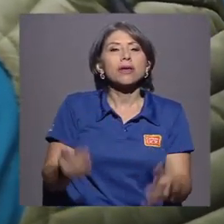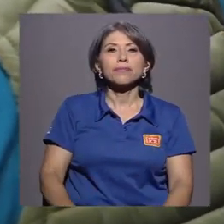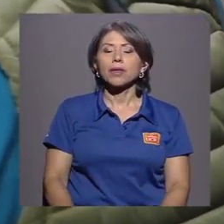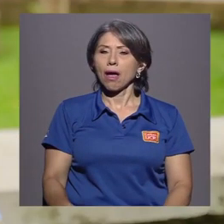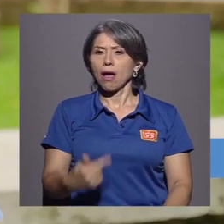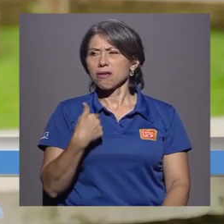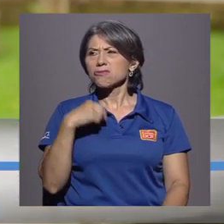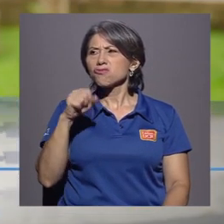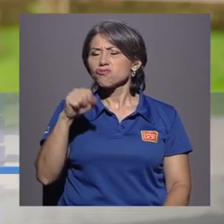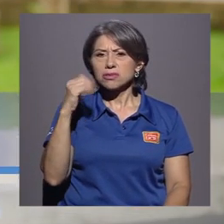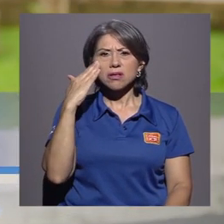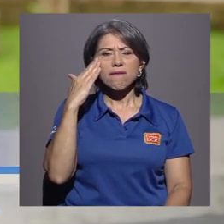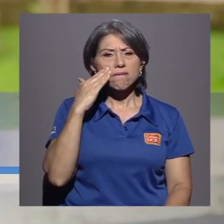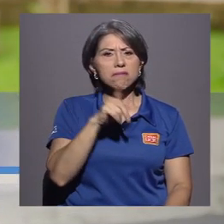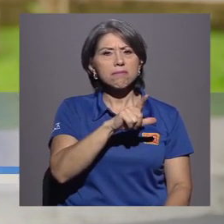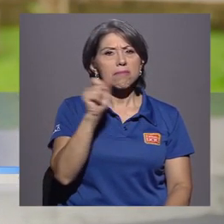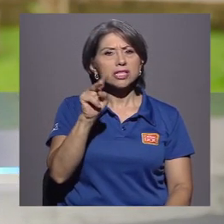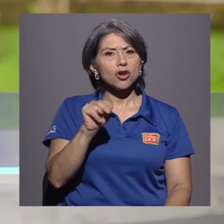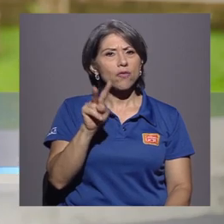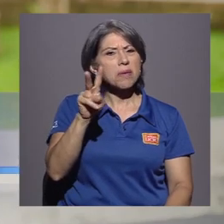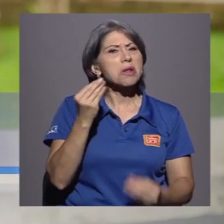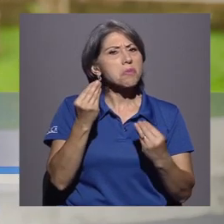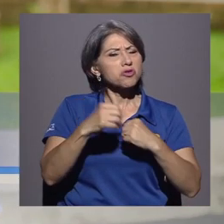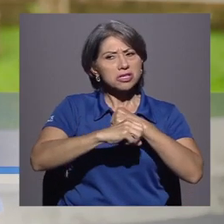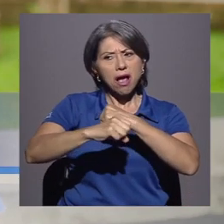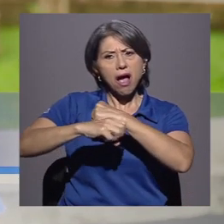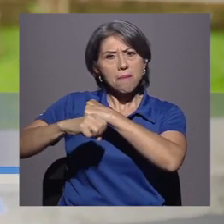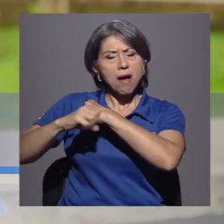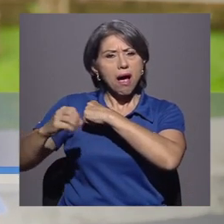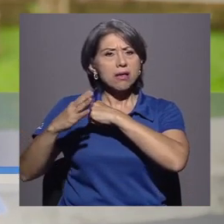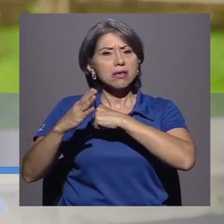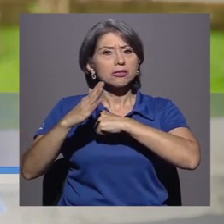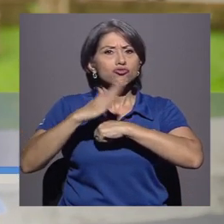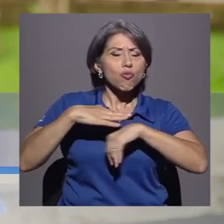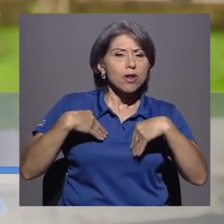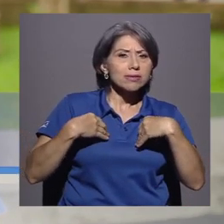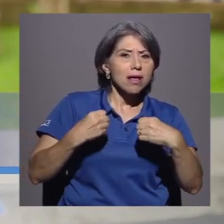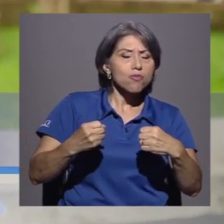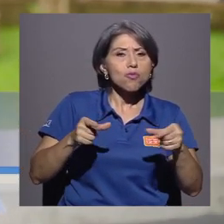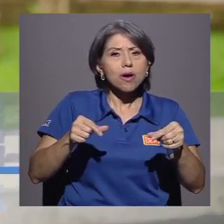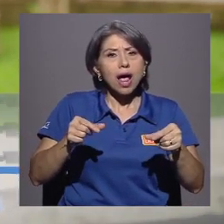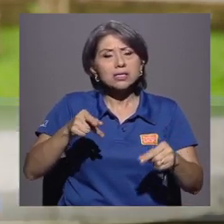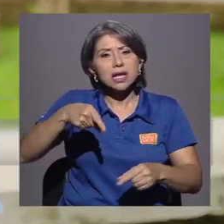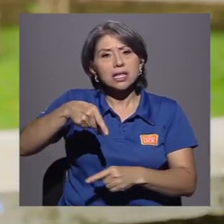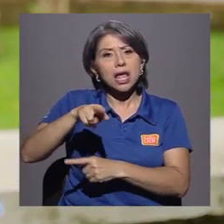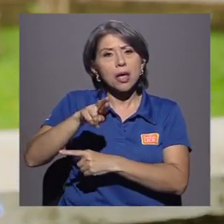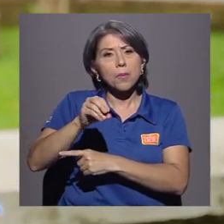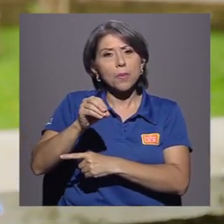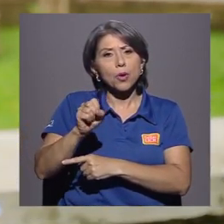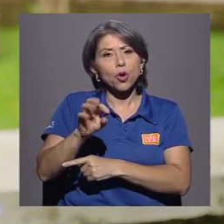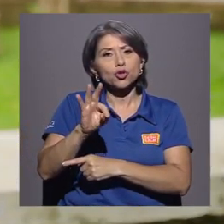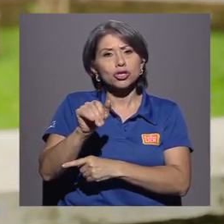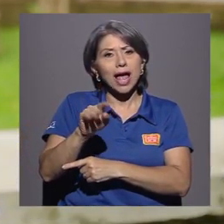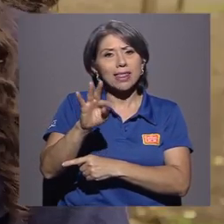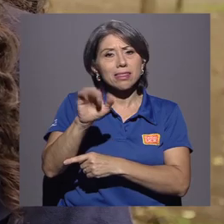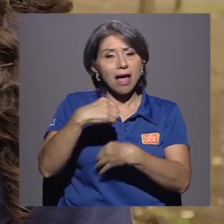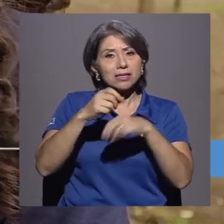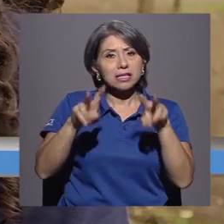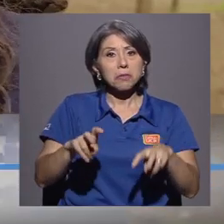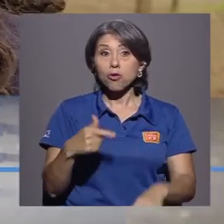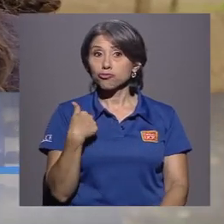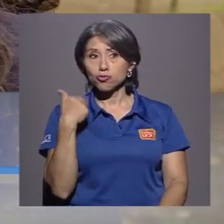Sí sabía como que en el mes de noviembre hay muchas campañas a nivel, sobre todo sanitarias, para el cáncer de próstata y todo eso del examen.